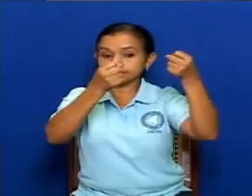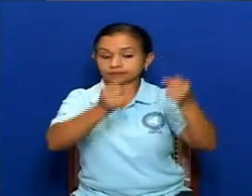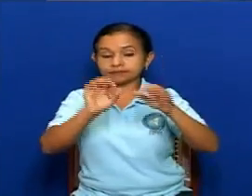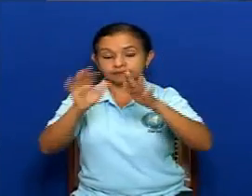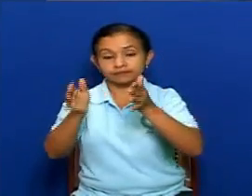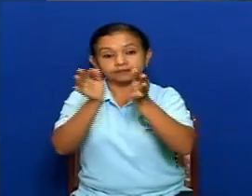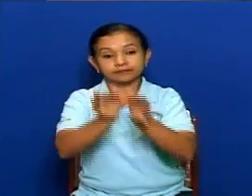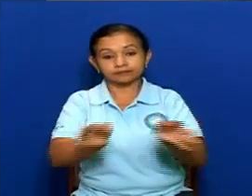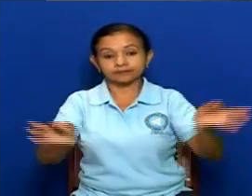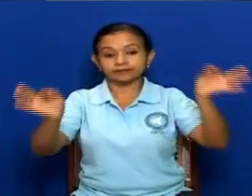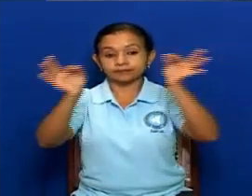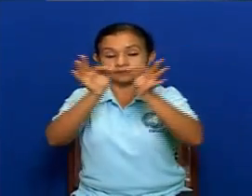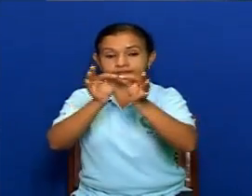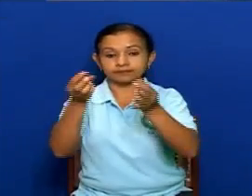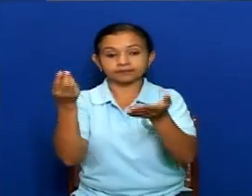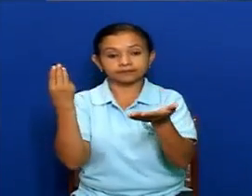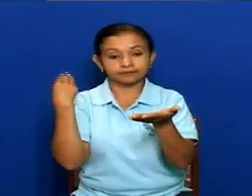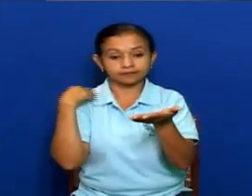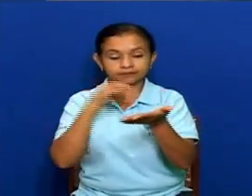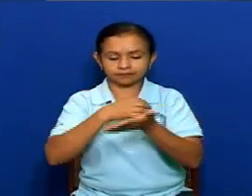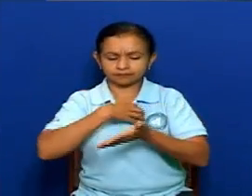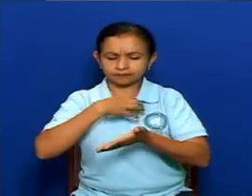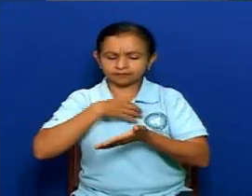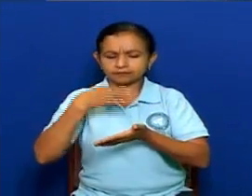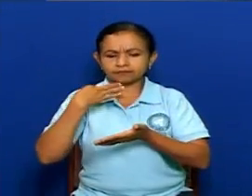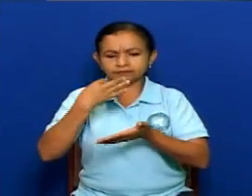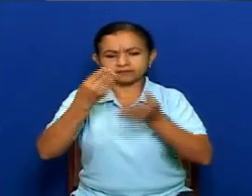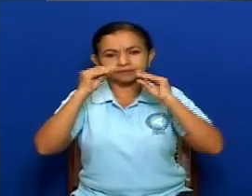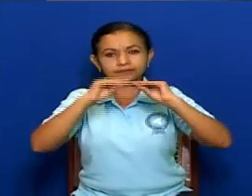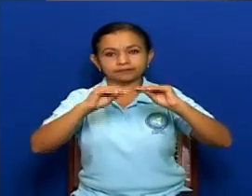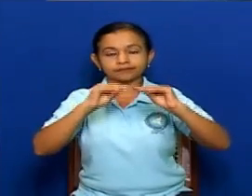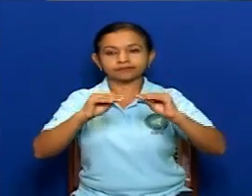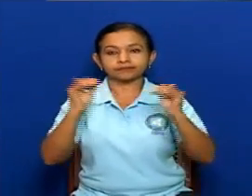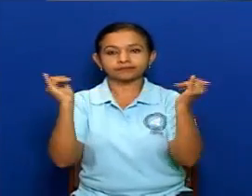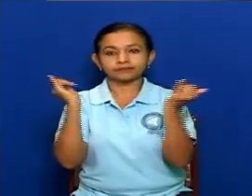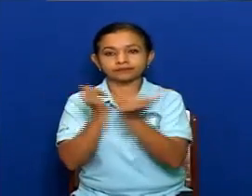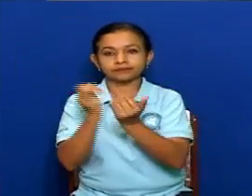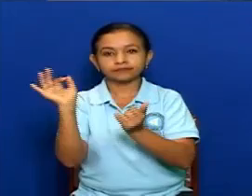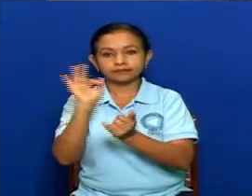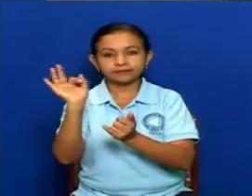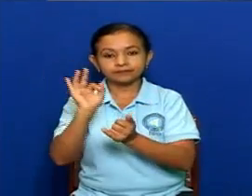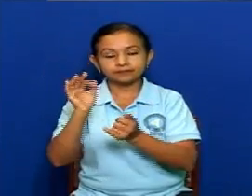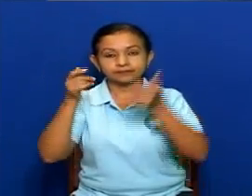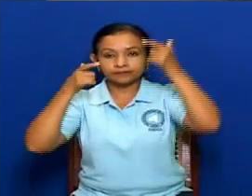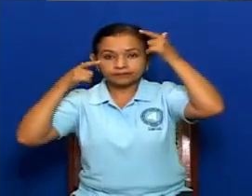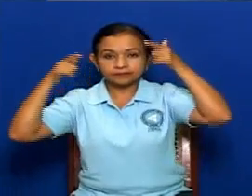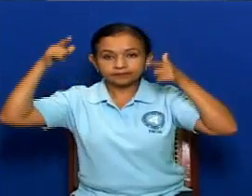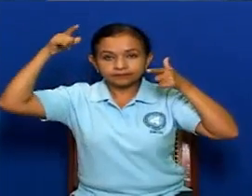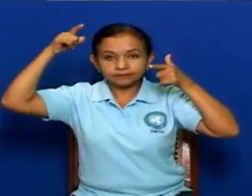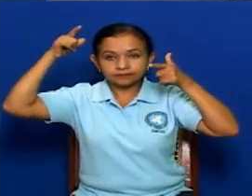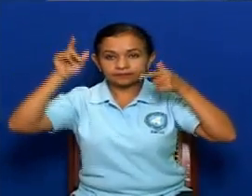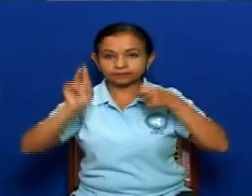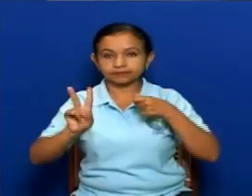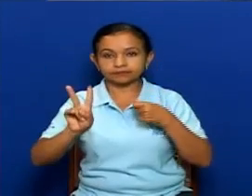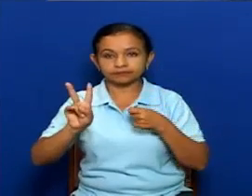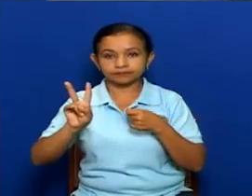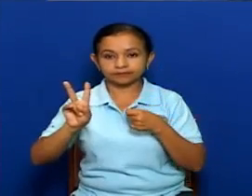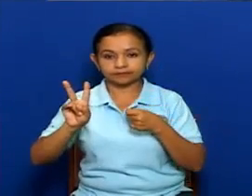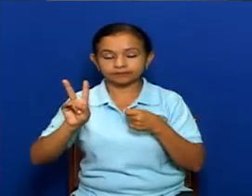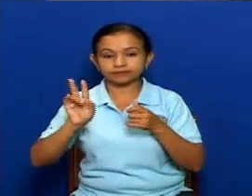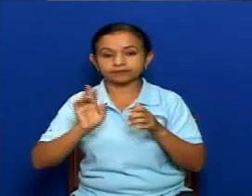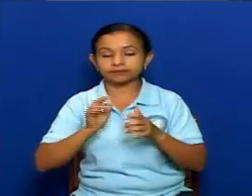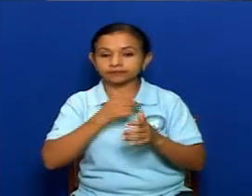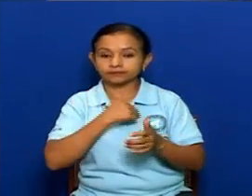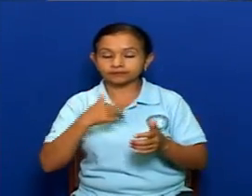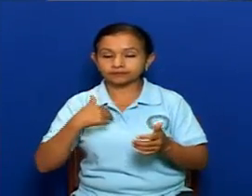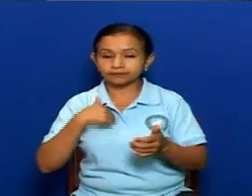maestros populares y maestros voluntarios. También en el Sandino 2, para